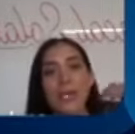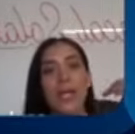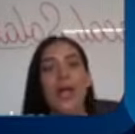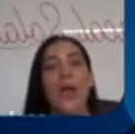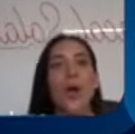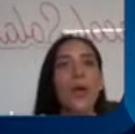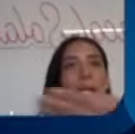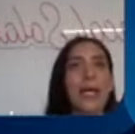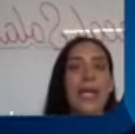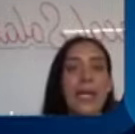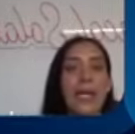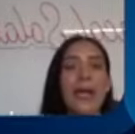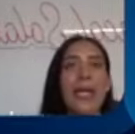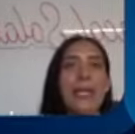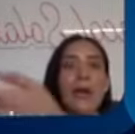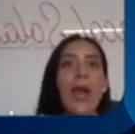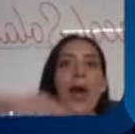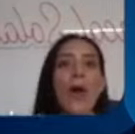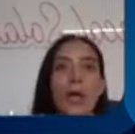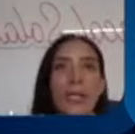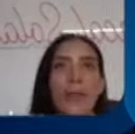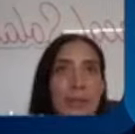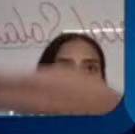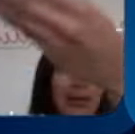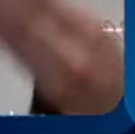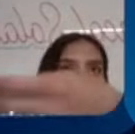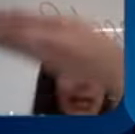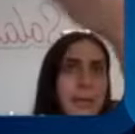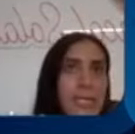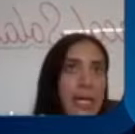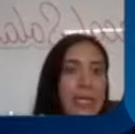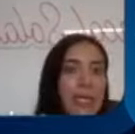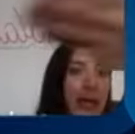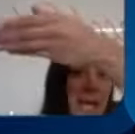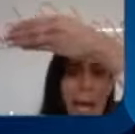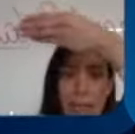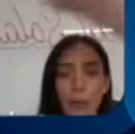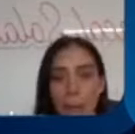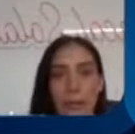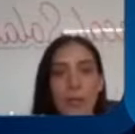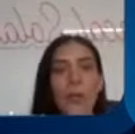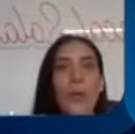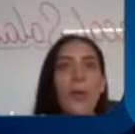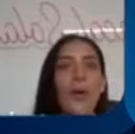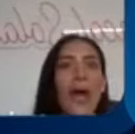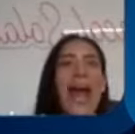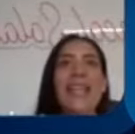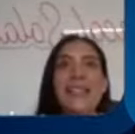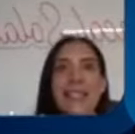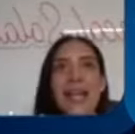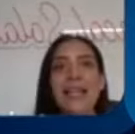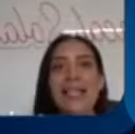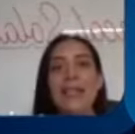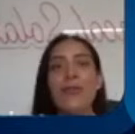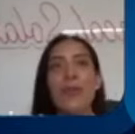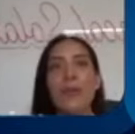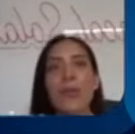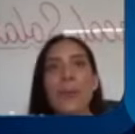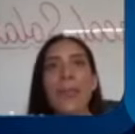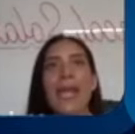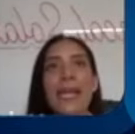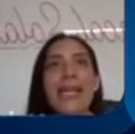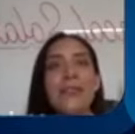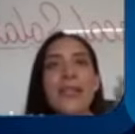aliándote con el que dio la orden de descabecharse a tu padre, ¿no? Pero bueno, ahí está esta